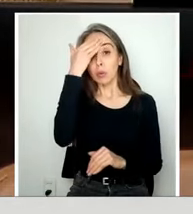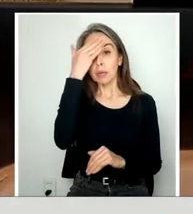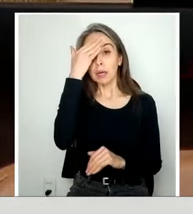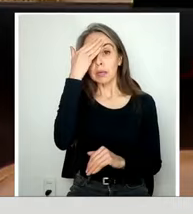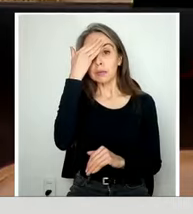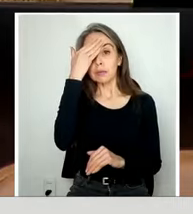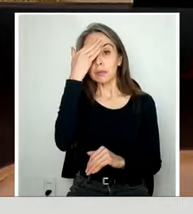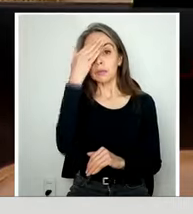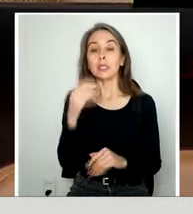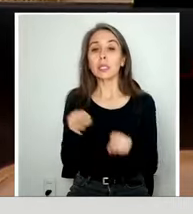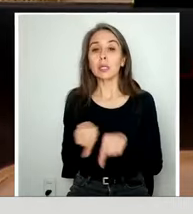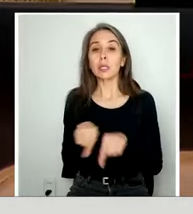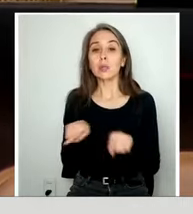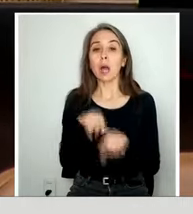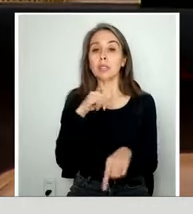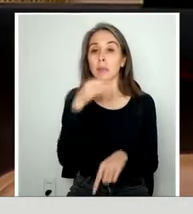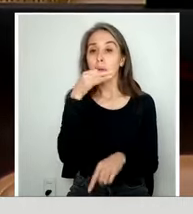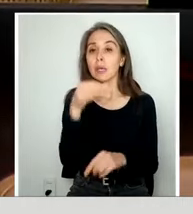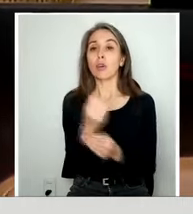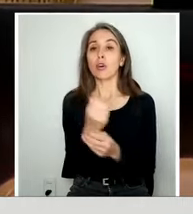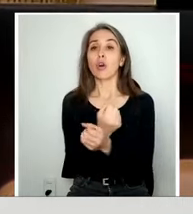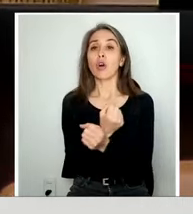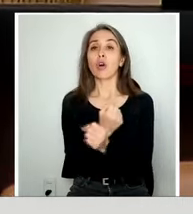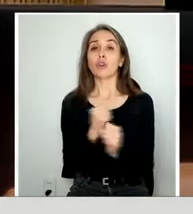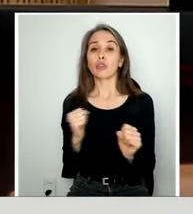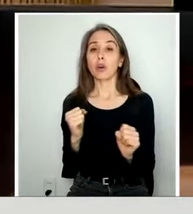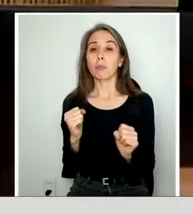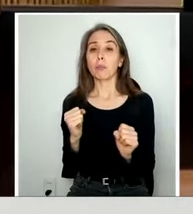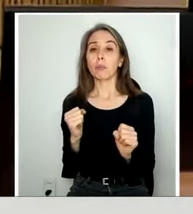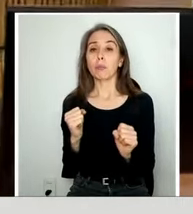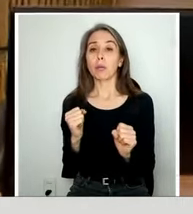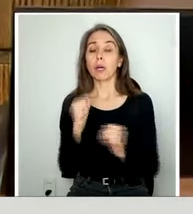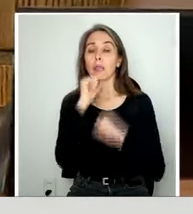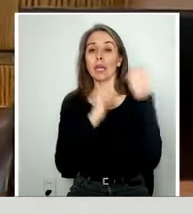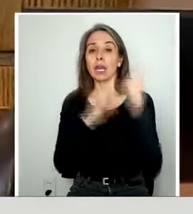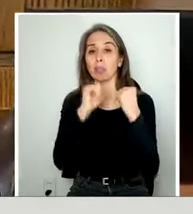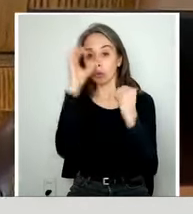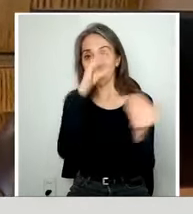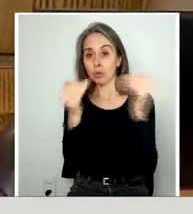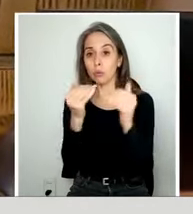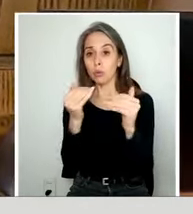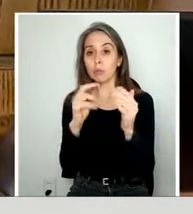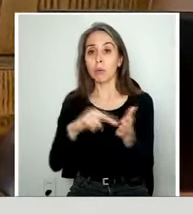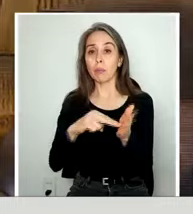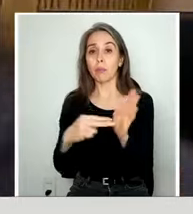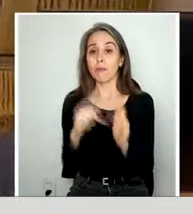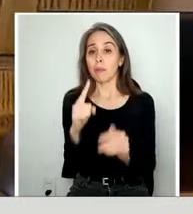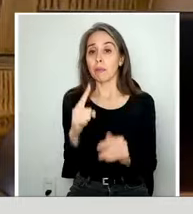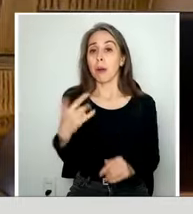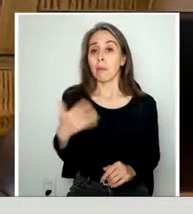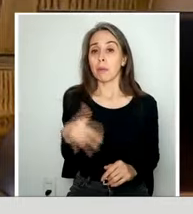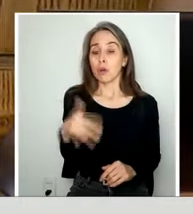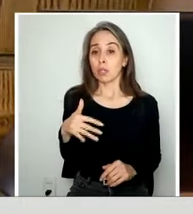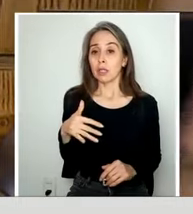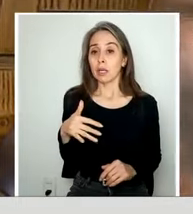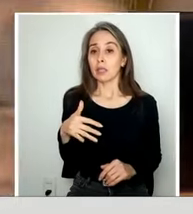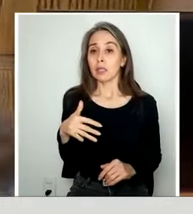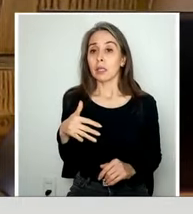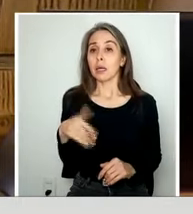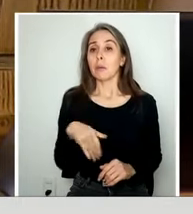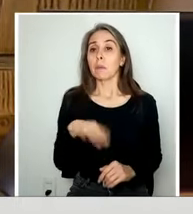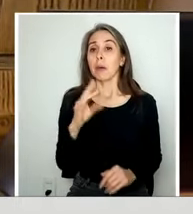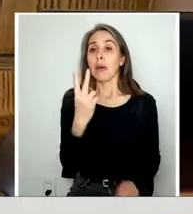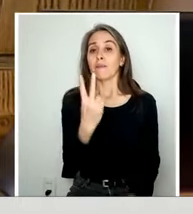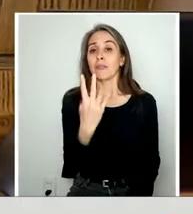que no se puede estar agrietando una industria de turismo prioritaria que genera la Ascensión de más de 25.000